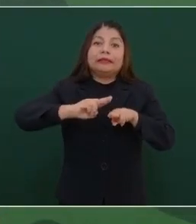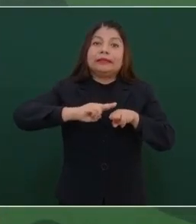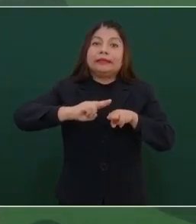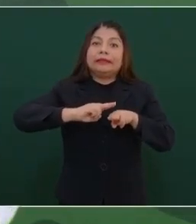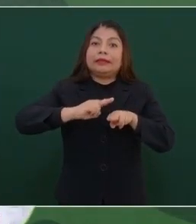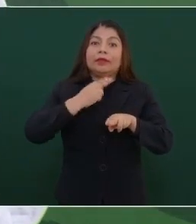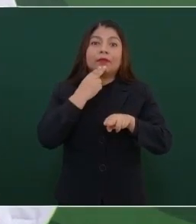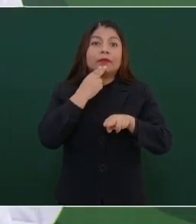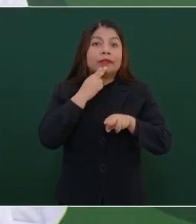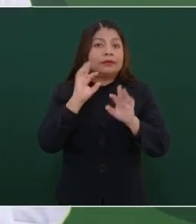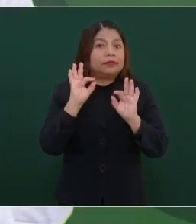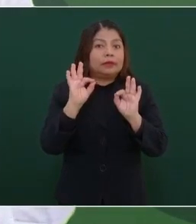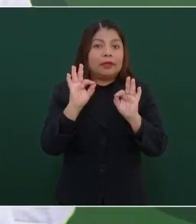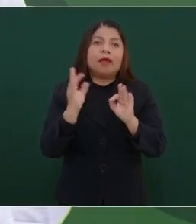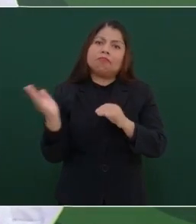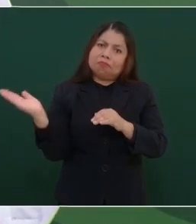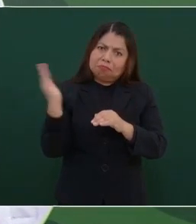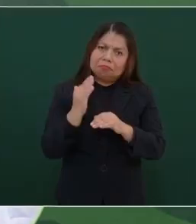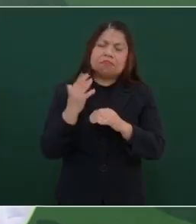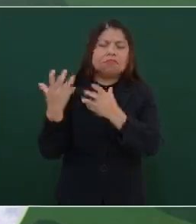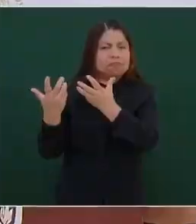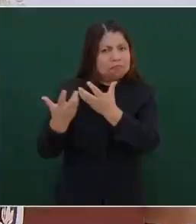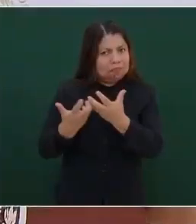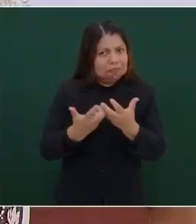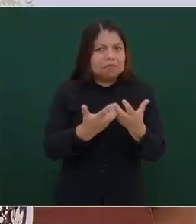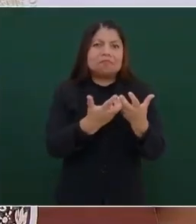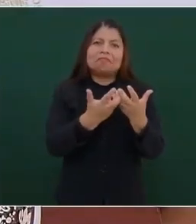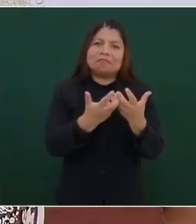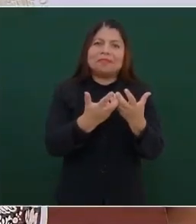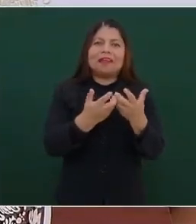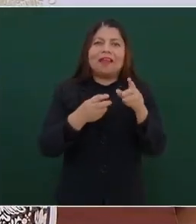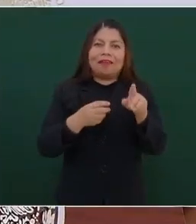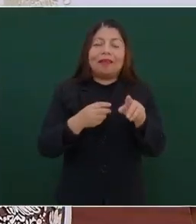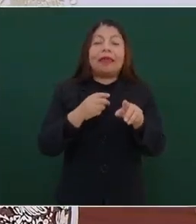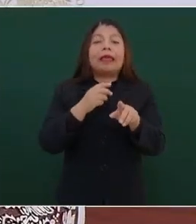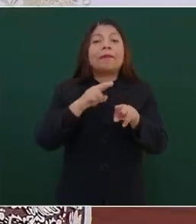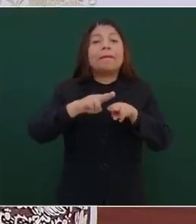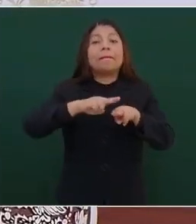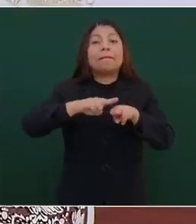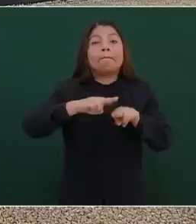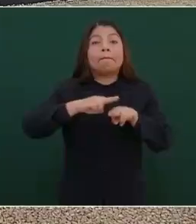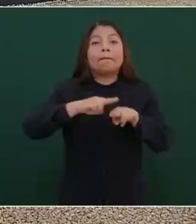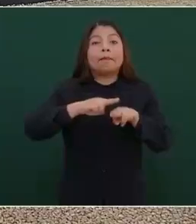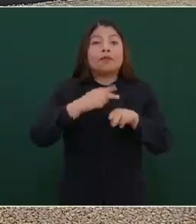van a ocupar un vagón completo.